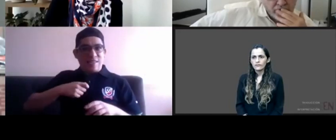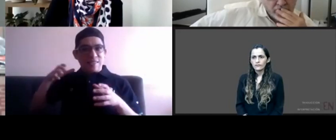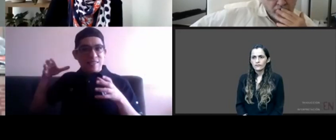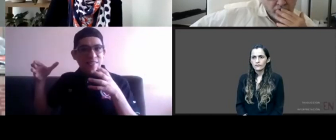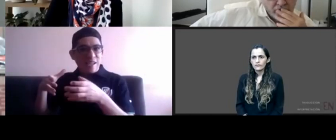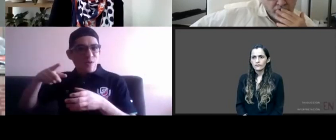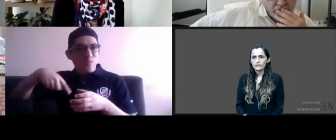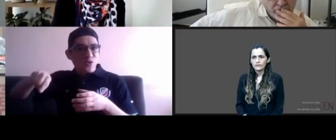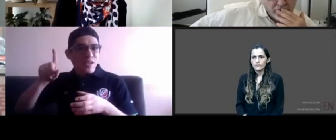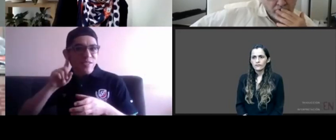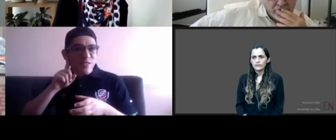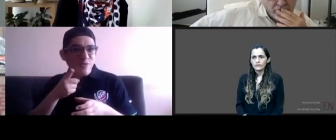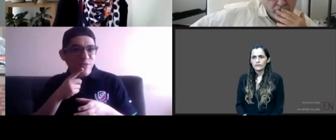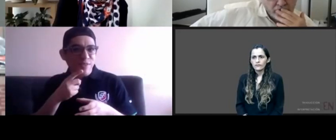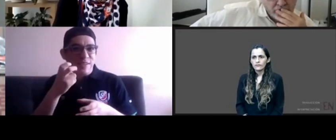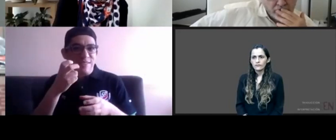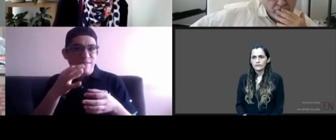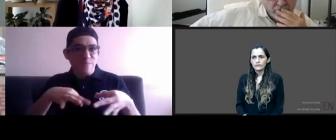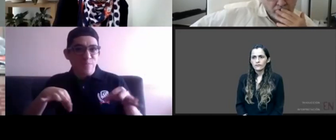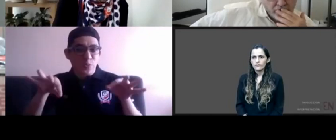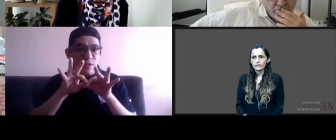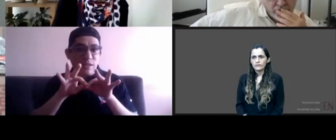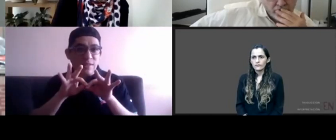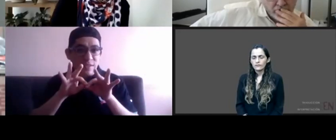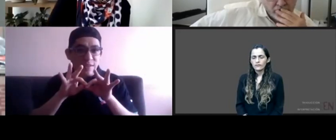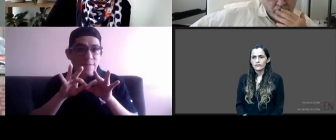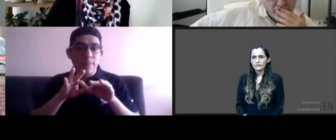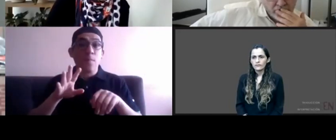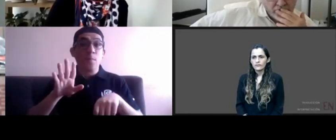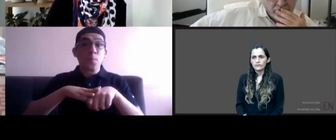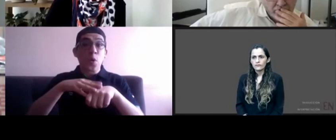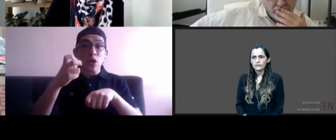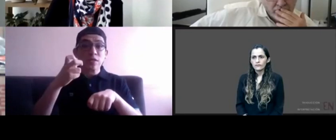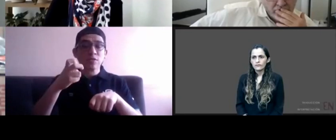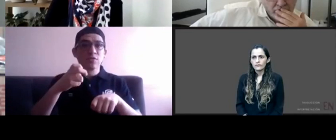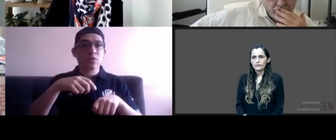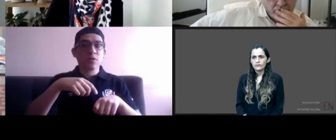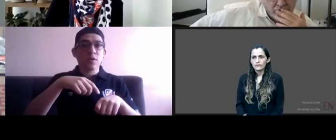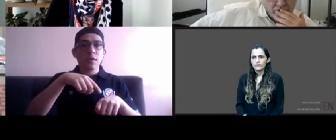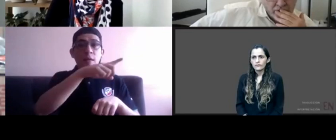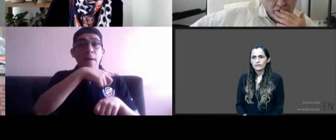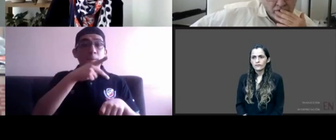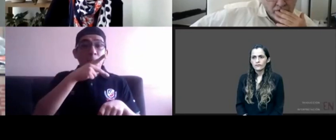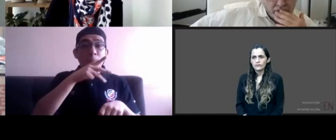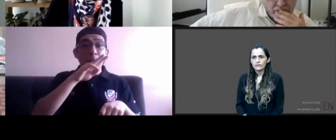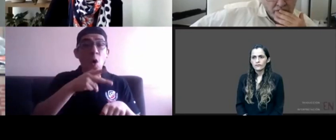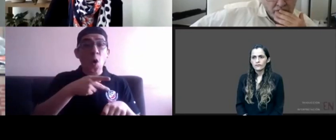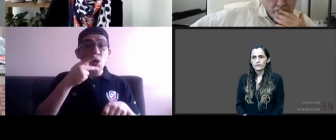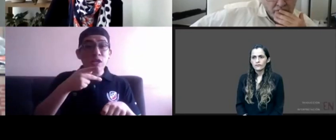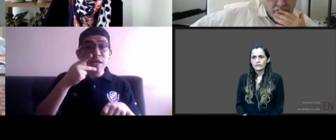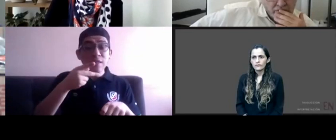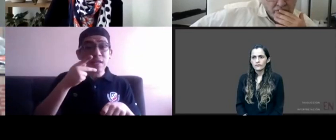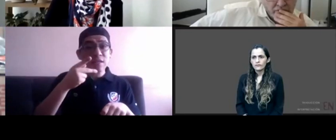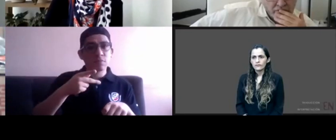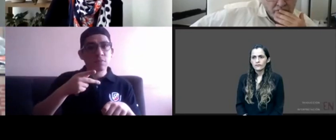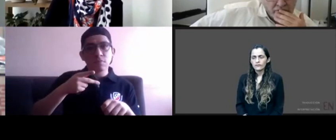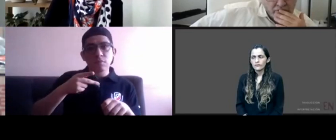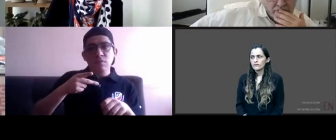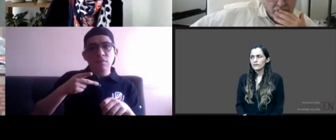nacional, sobre todo para el reconocimiento de nuestra lengua, de la lengua de señas, que es la lengua de la comunidad sorda, que es de vital